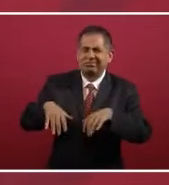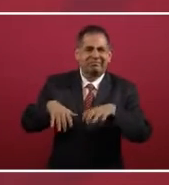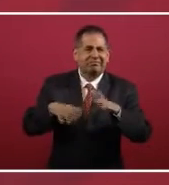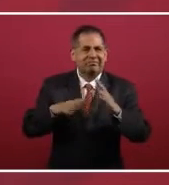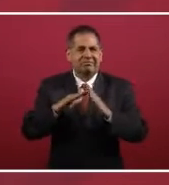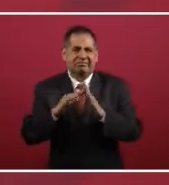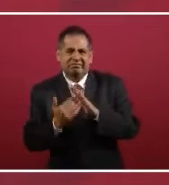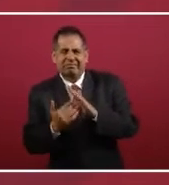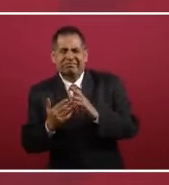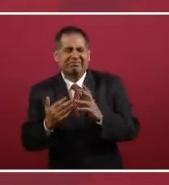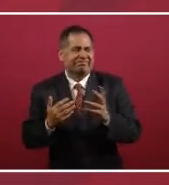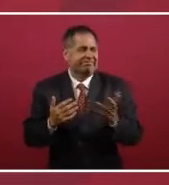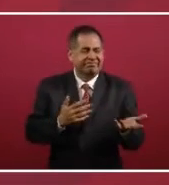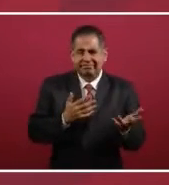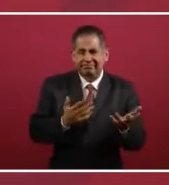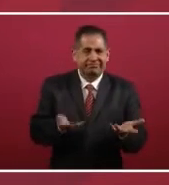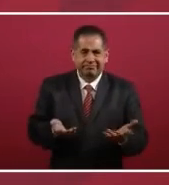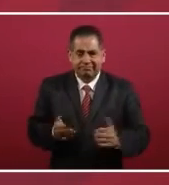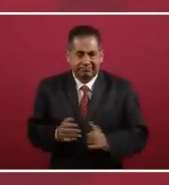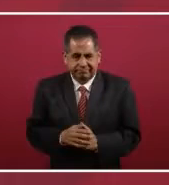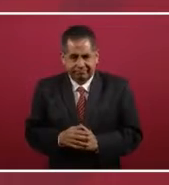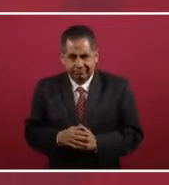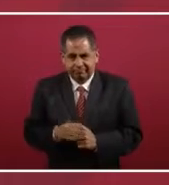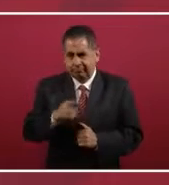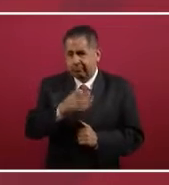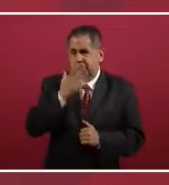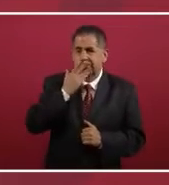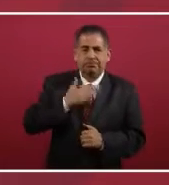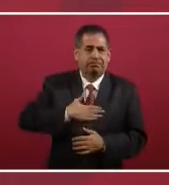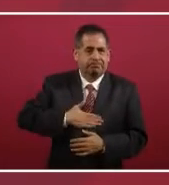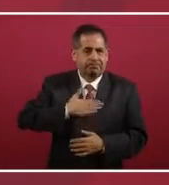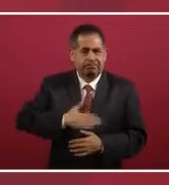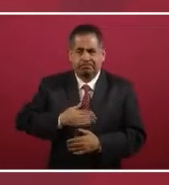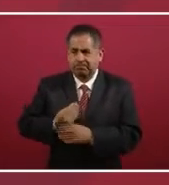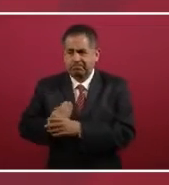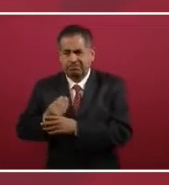con malos techos, sin baños,